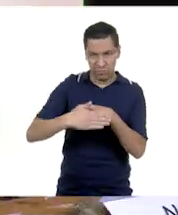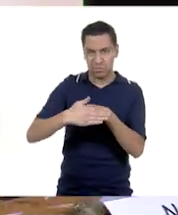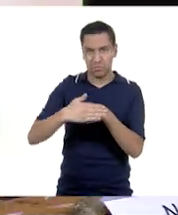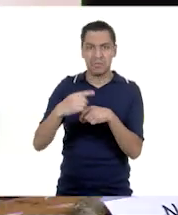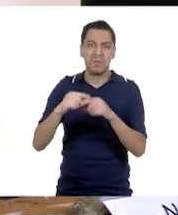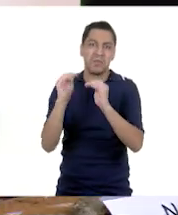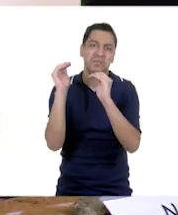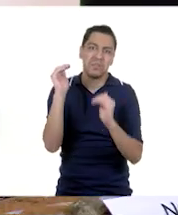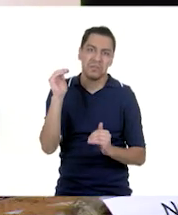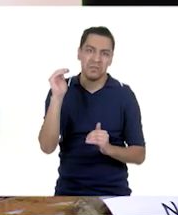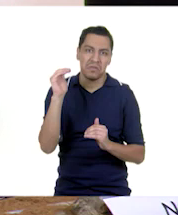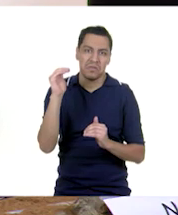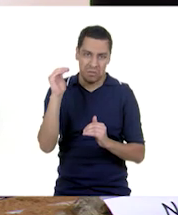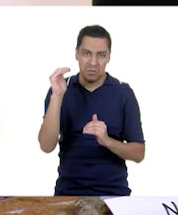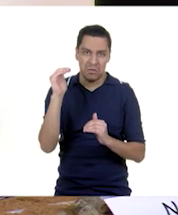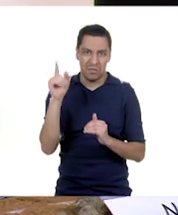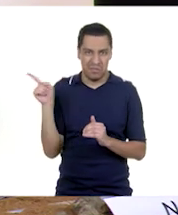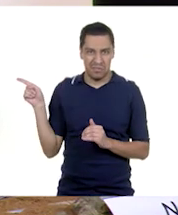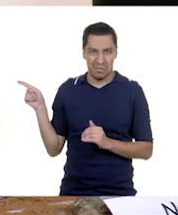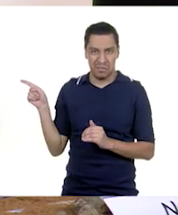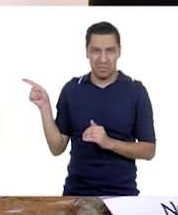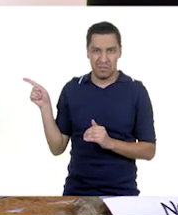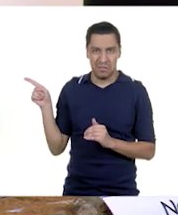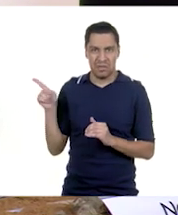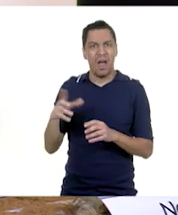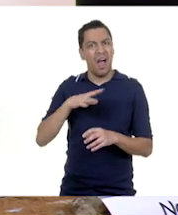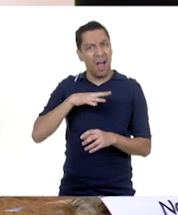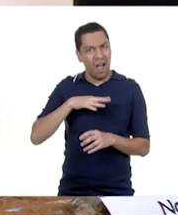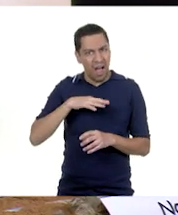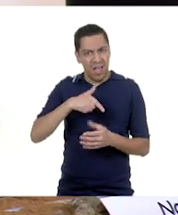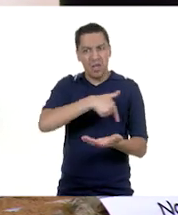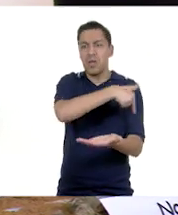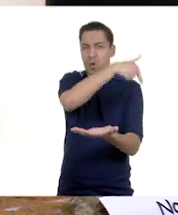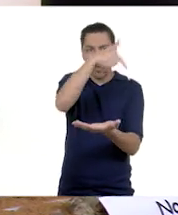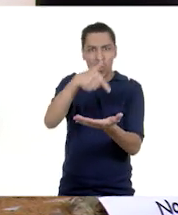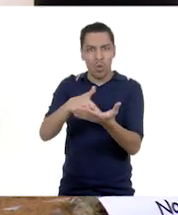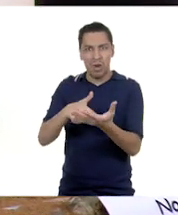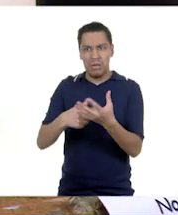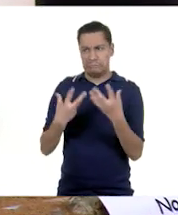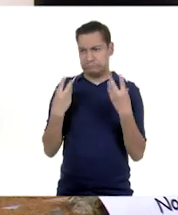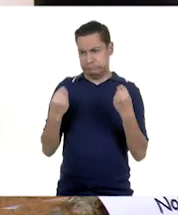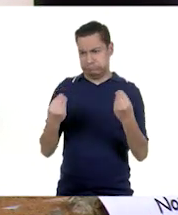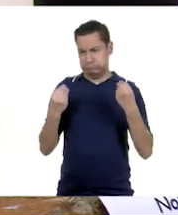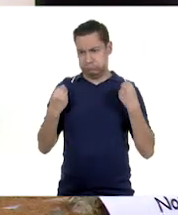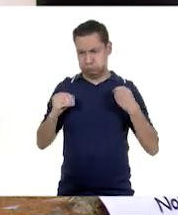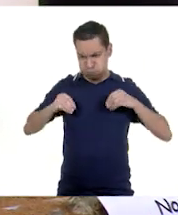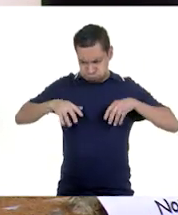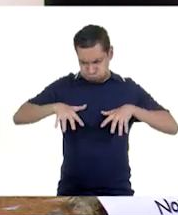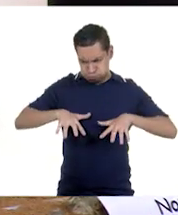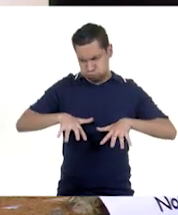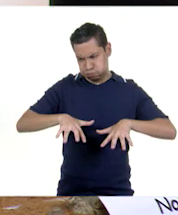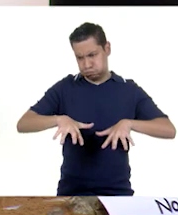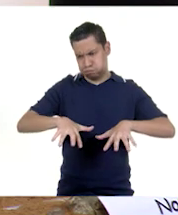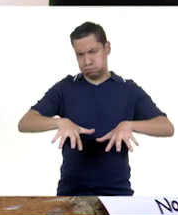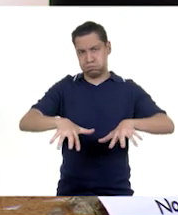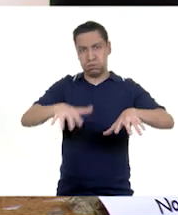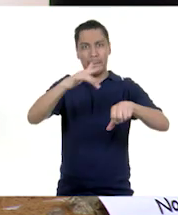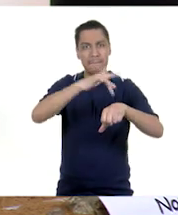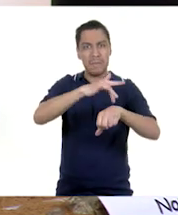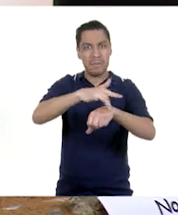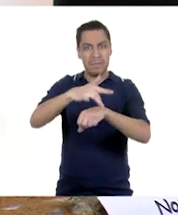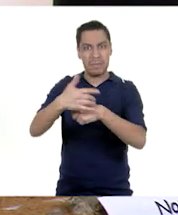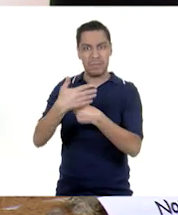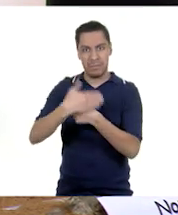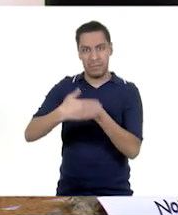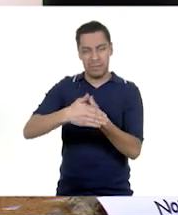parecido al bosque, pero es totalmente de nopales, de la forma en que pueden llegar a cubrir. El nopal, por ejemplo, tiene pencas. Sí, así es.